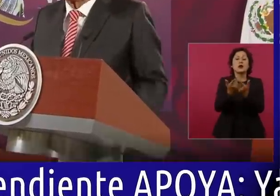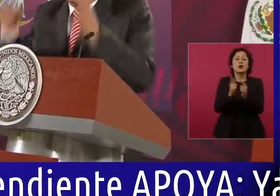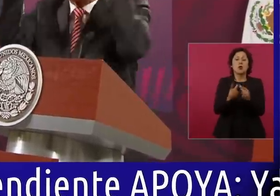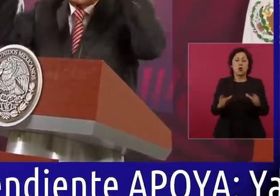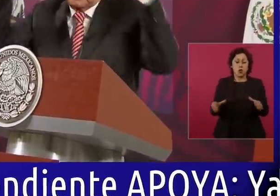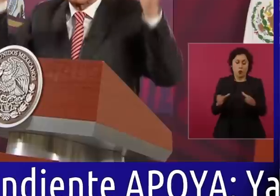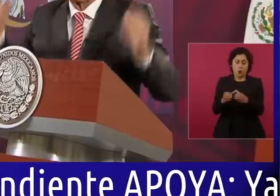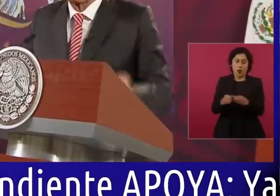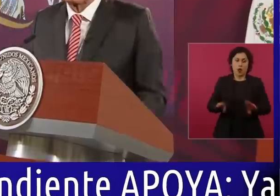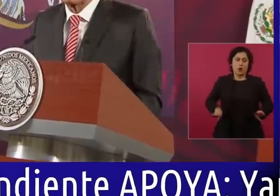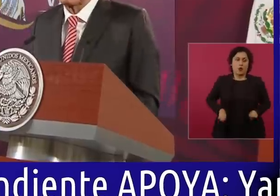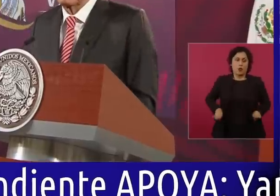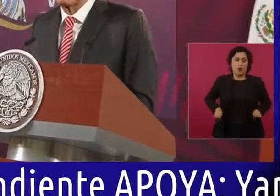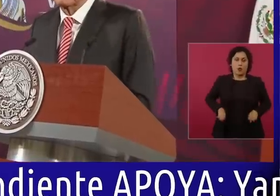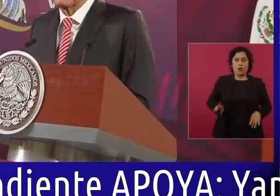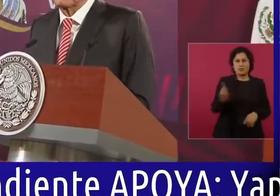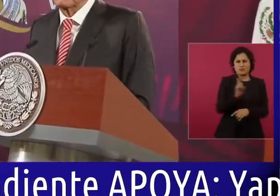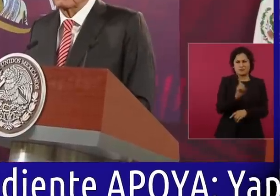de centro, pues,